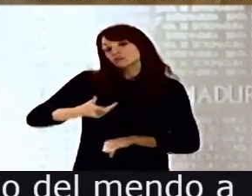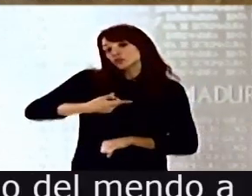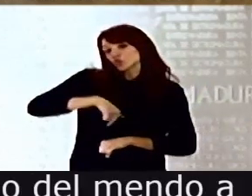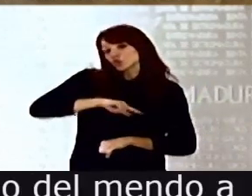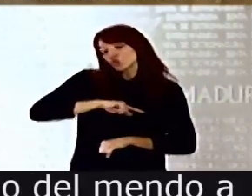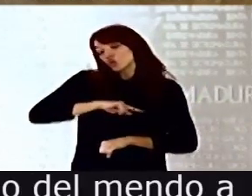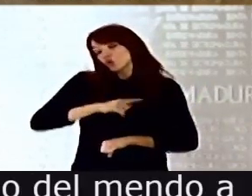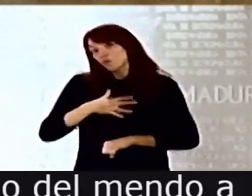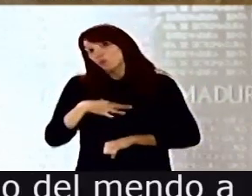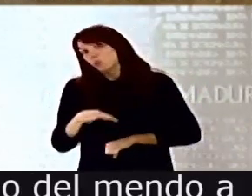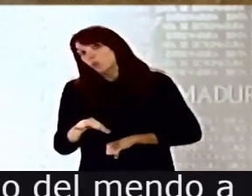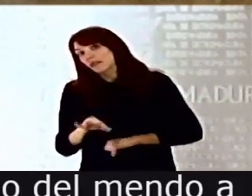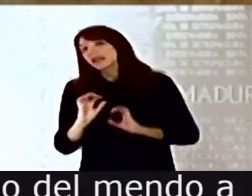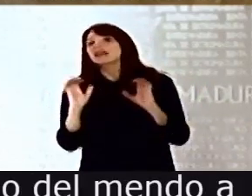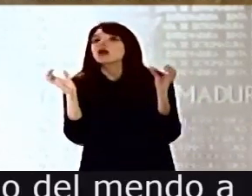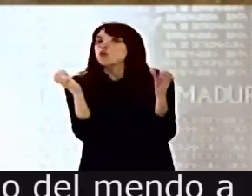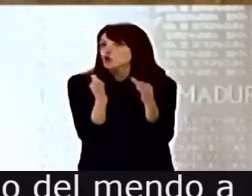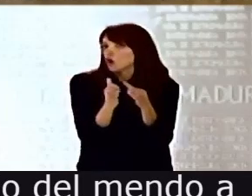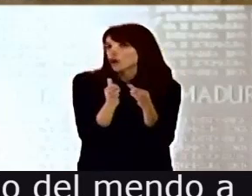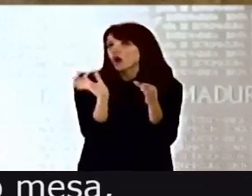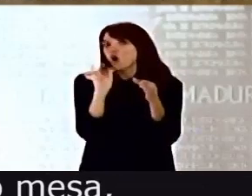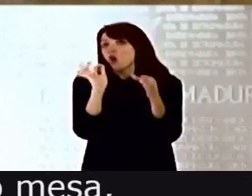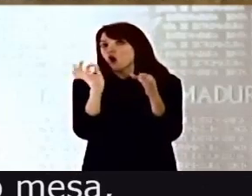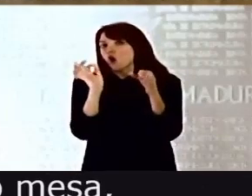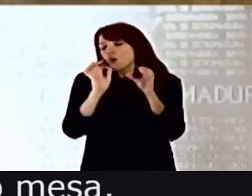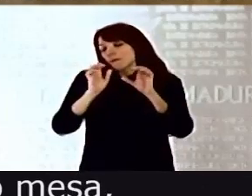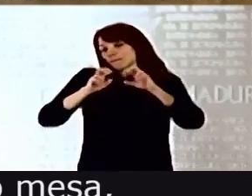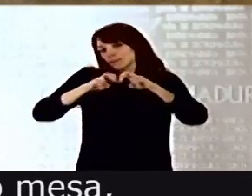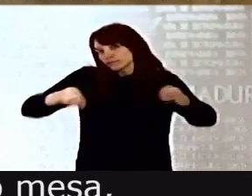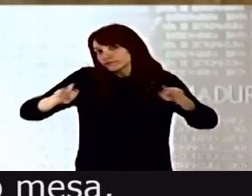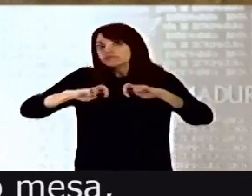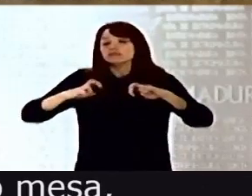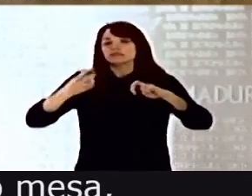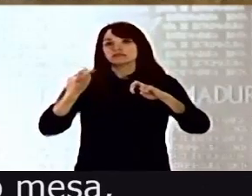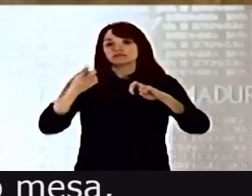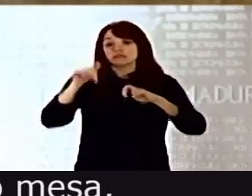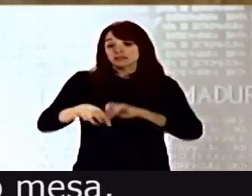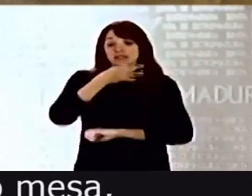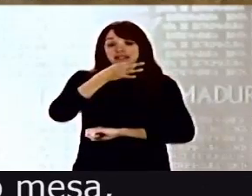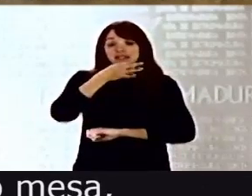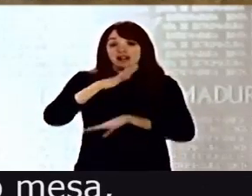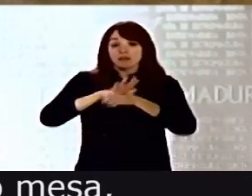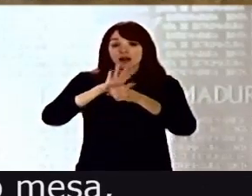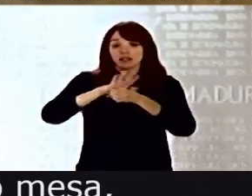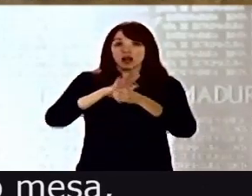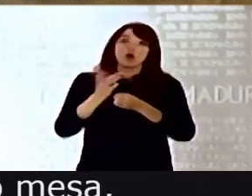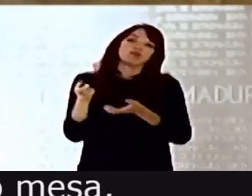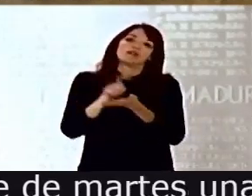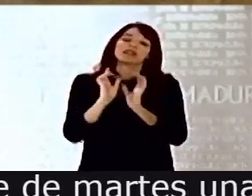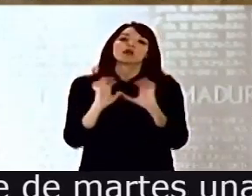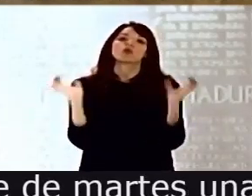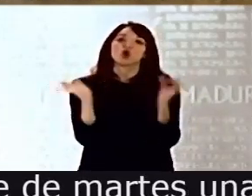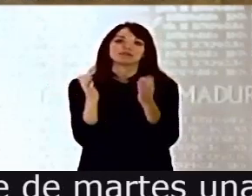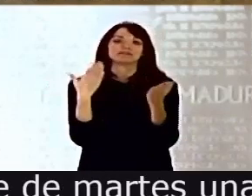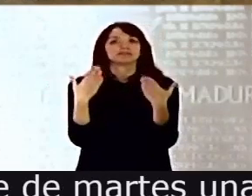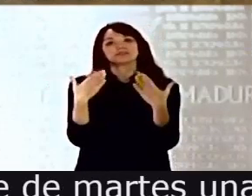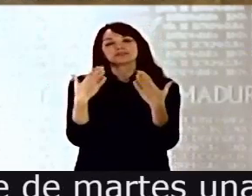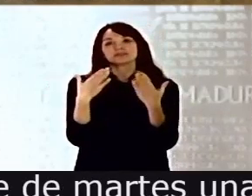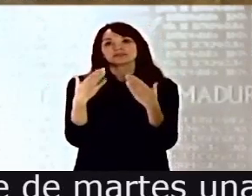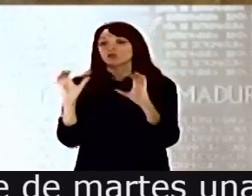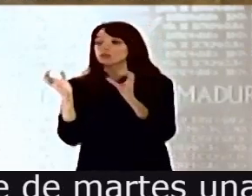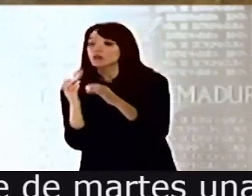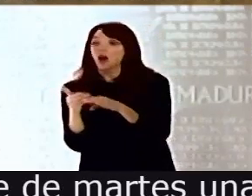mesa, conversaciones, reuniones. Va a haber esta tarde de martes una nueva reunión y antes de celebrarse la